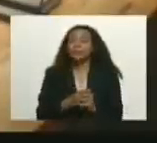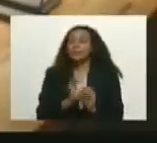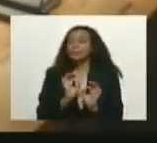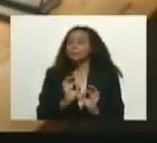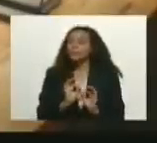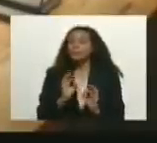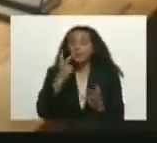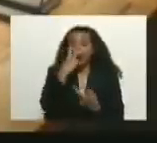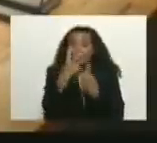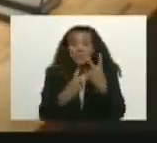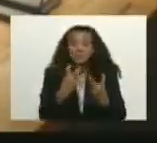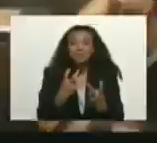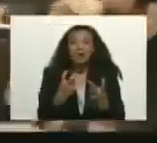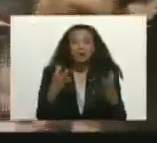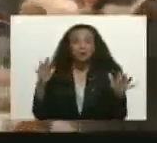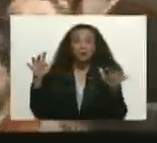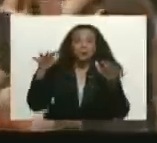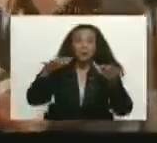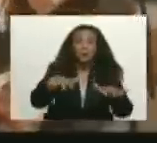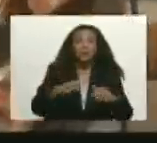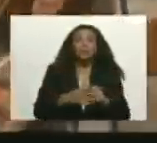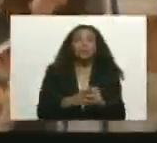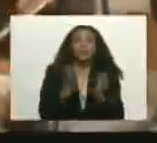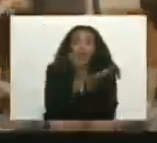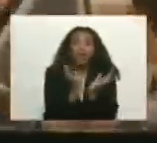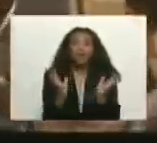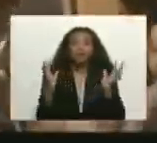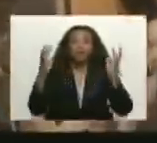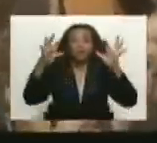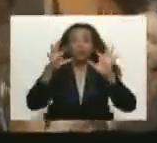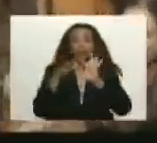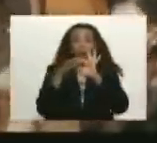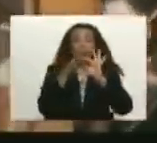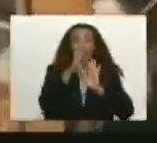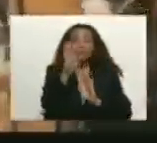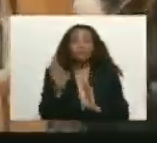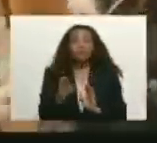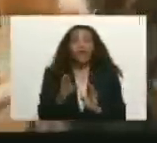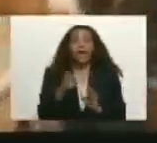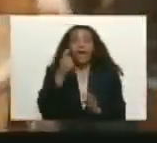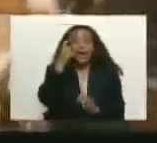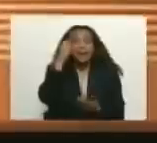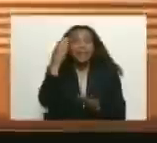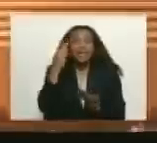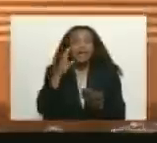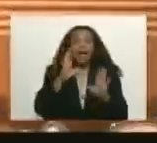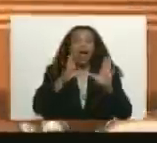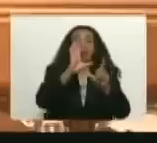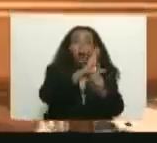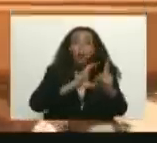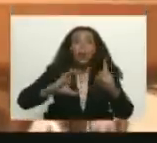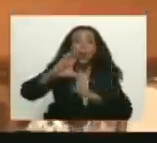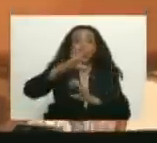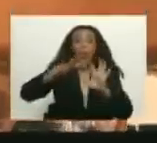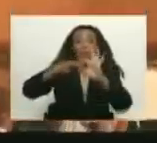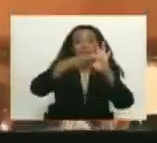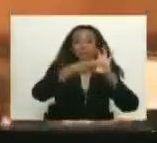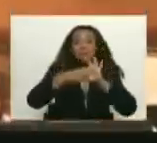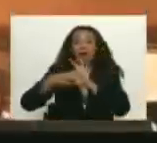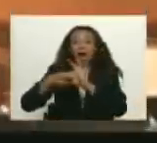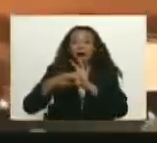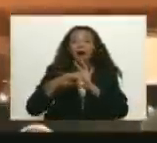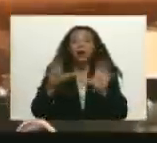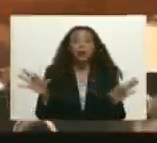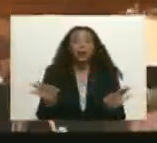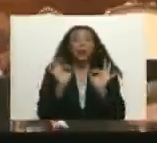Asimismo, visitamos la sede de las Naciones Unidas, donde el Día de la Multiculturalidad se hizo un